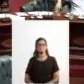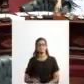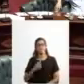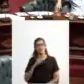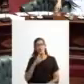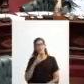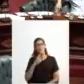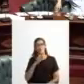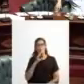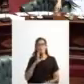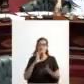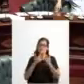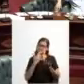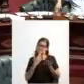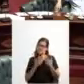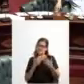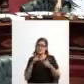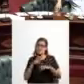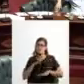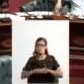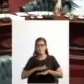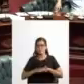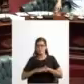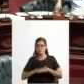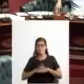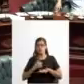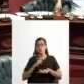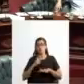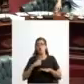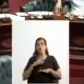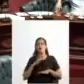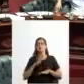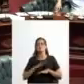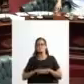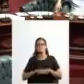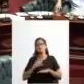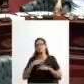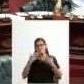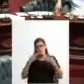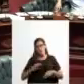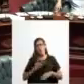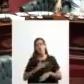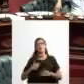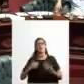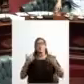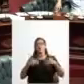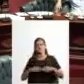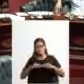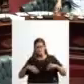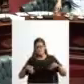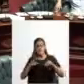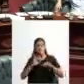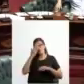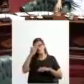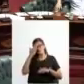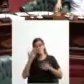Es paradójico que se esté hablando en estos momentos. Yo no le cargo las tintas porque estoy seguro que el gobierno no quiso una concentración de la tierra, ni